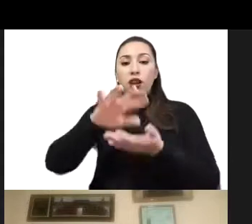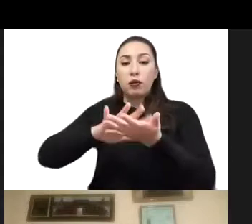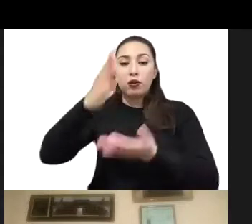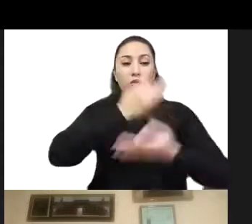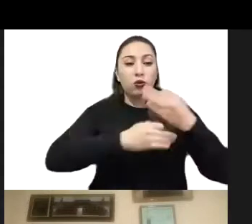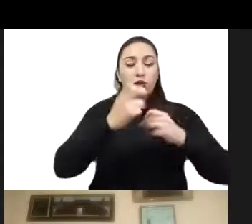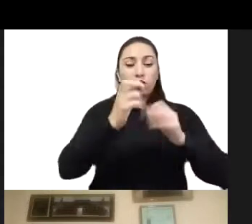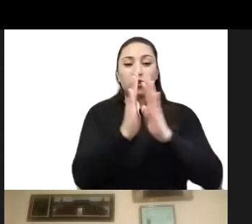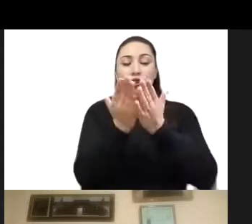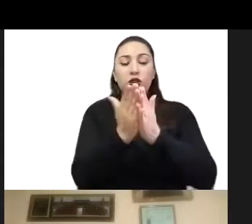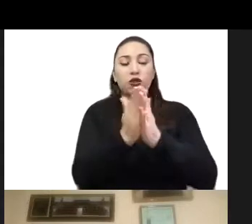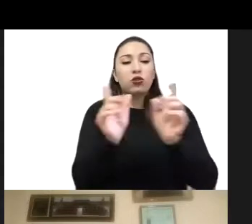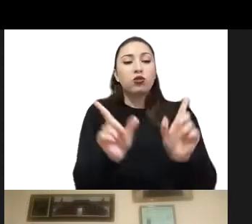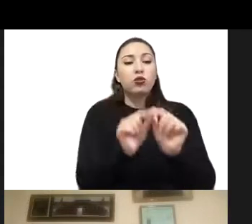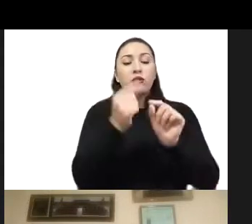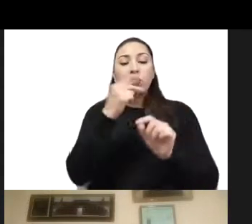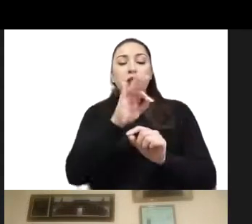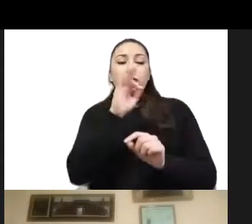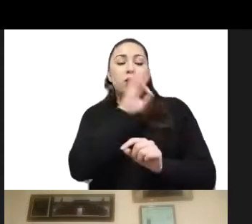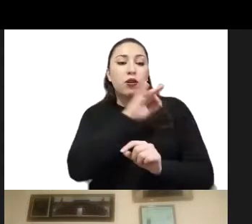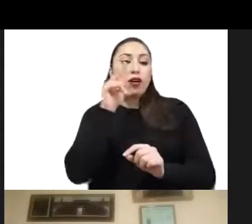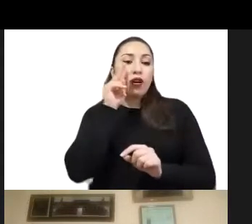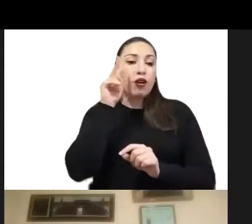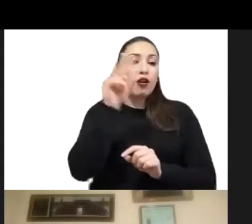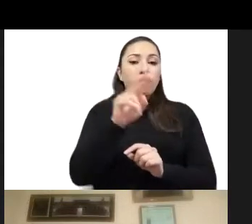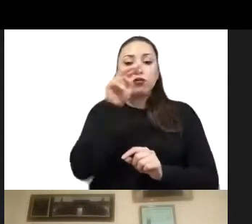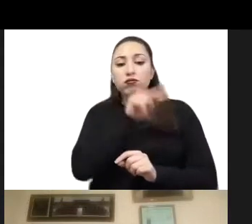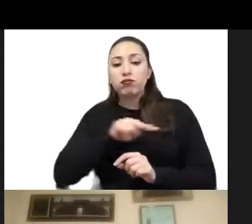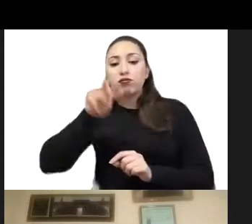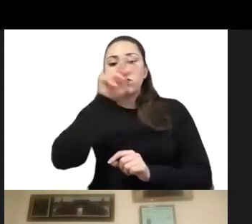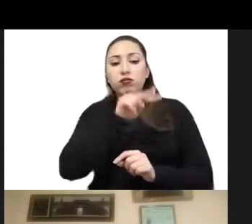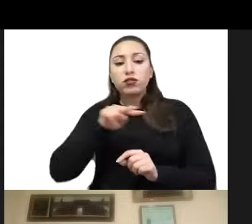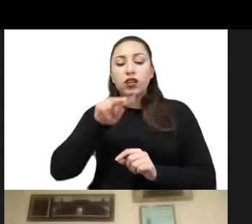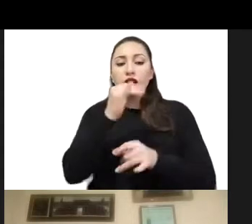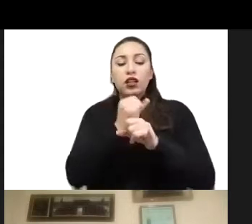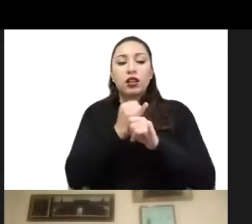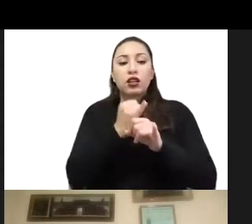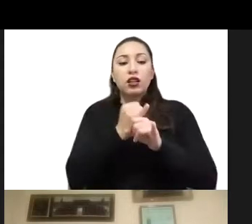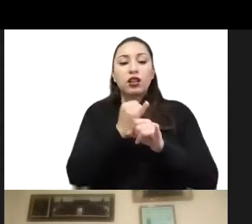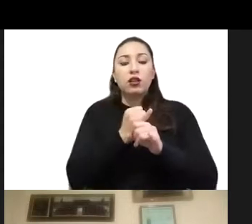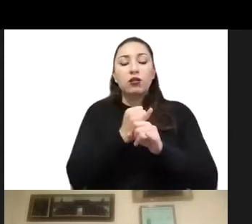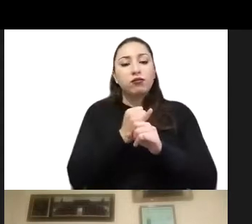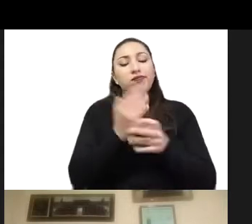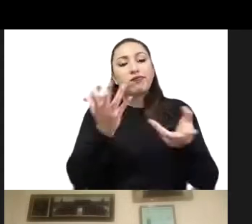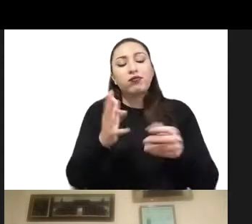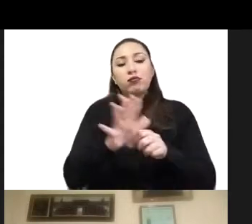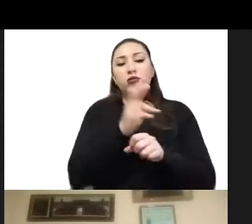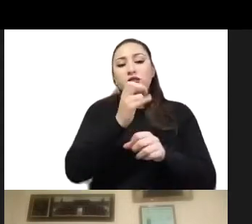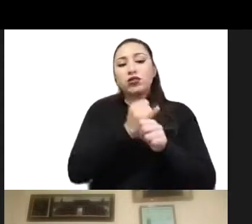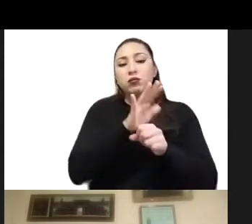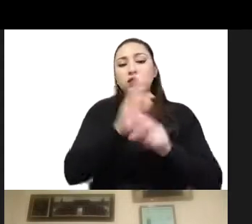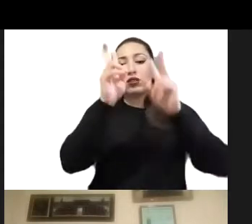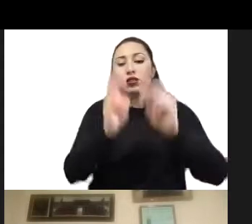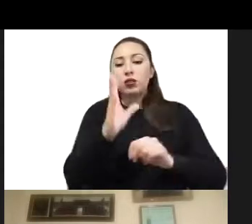se encuentran únicamente disponibles para su visualización en línea, por lo que no es posible descargar los